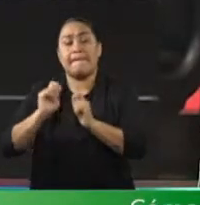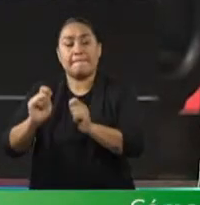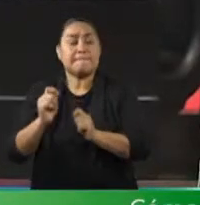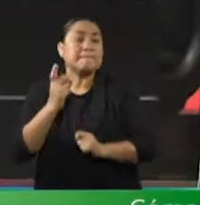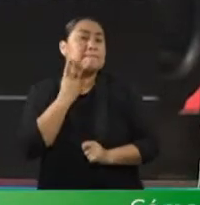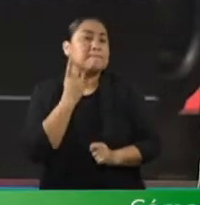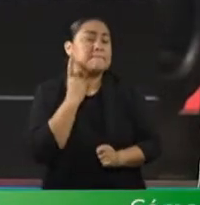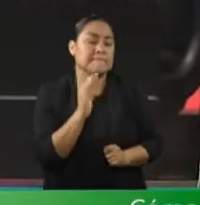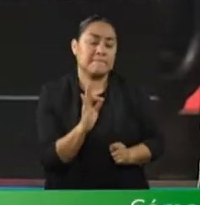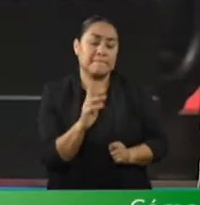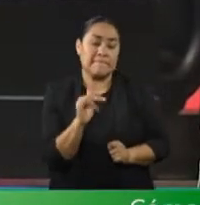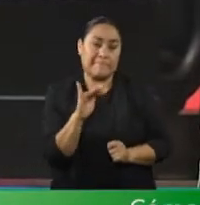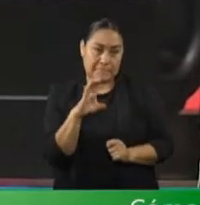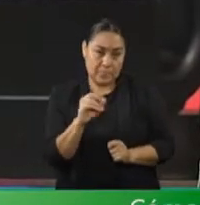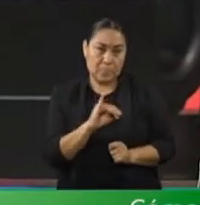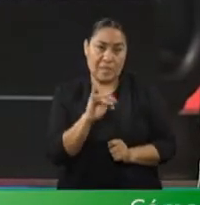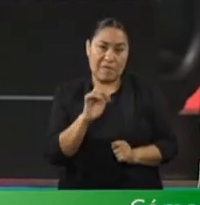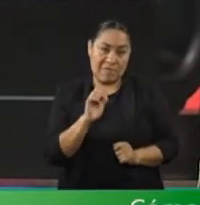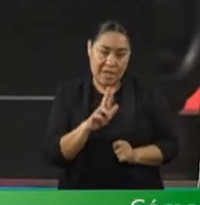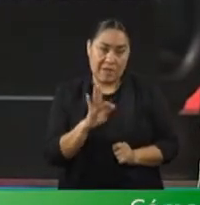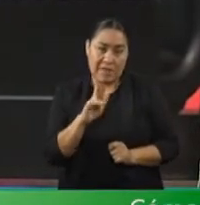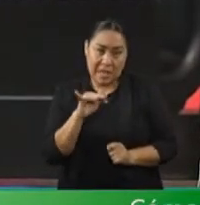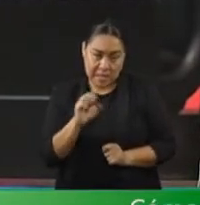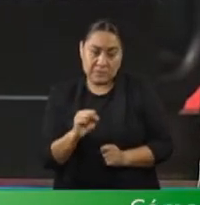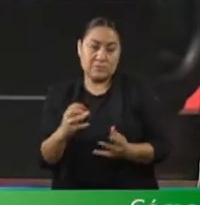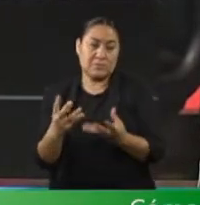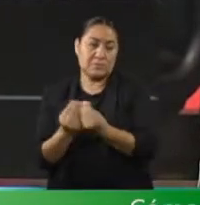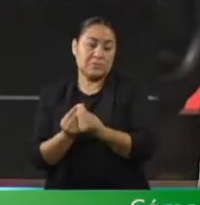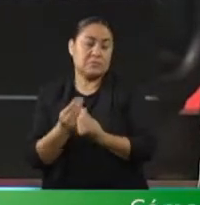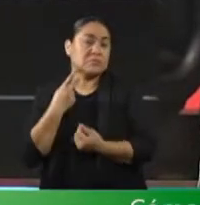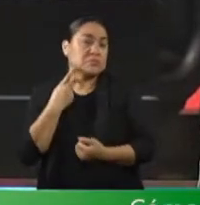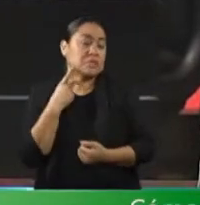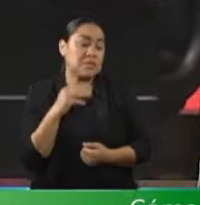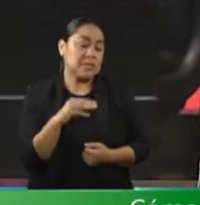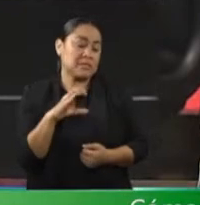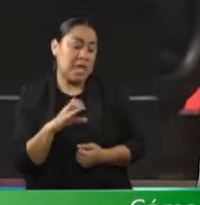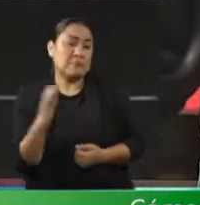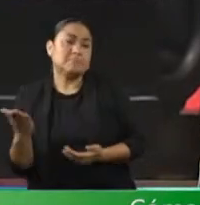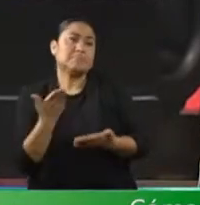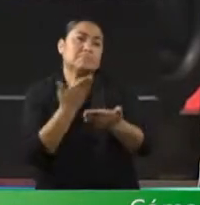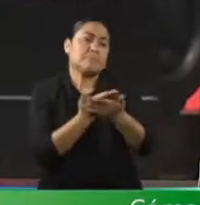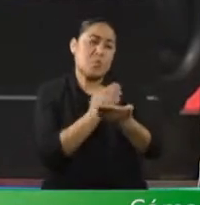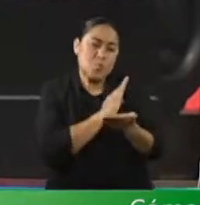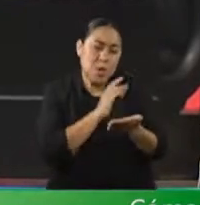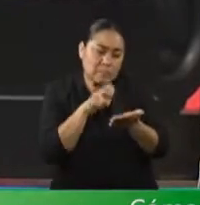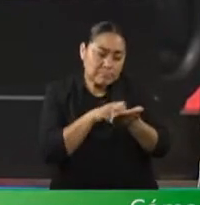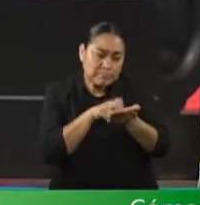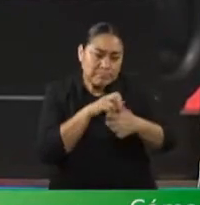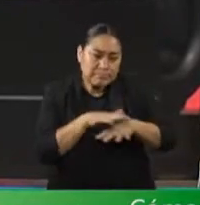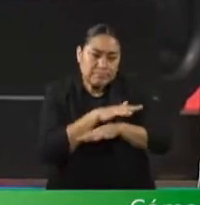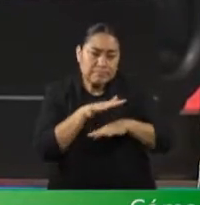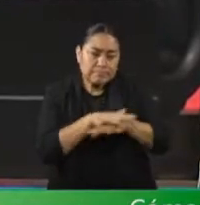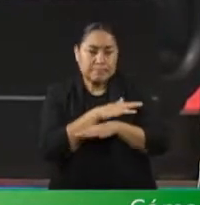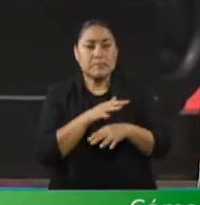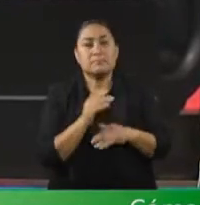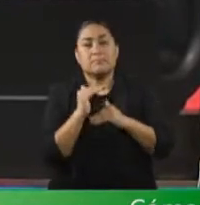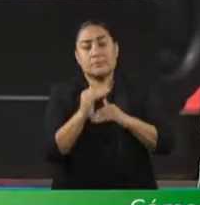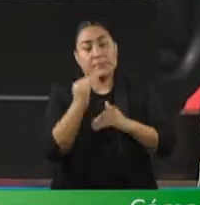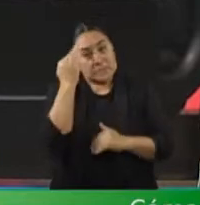la palabra el diputado Francisco Javier Farías Bailón de movimiento ciudadano para presentar reservas hasta por 3